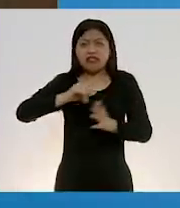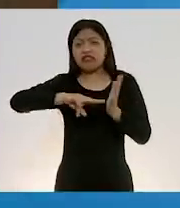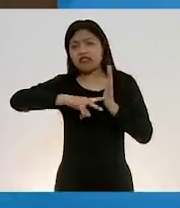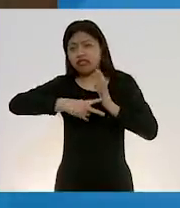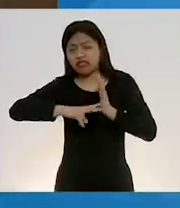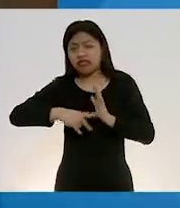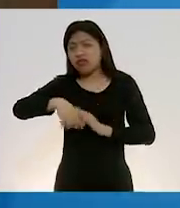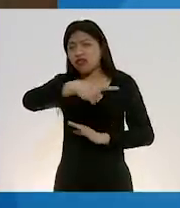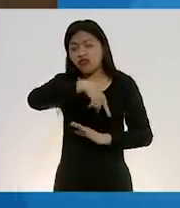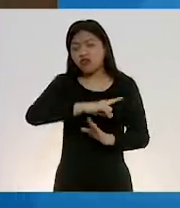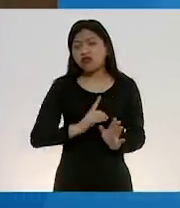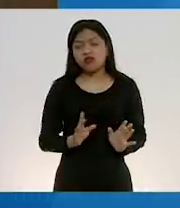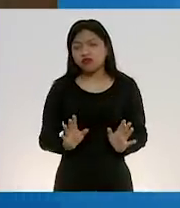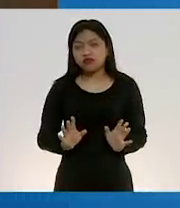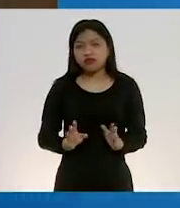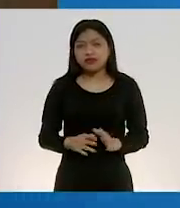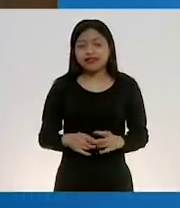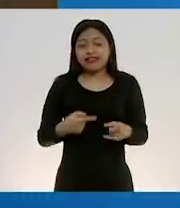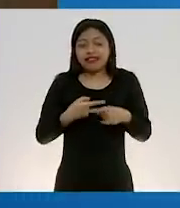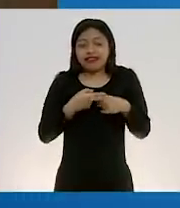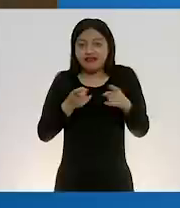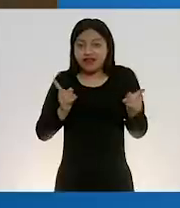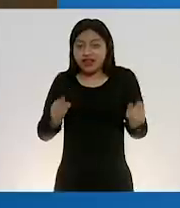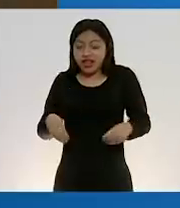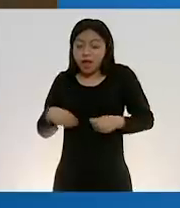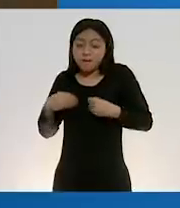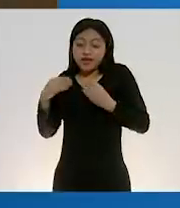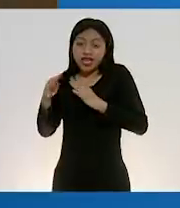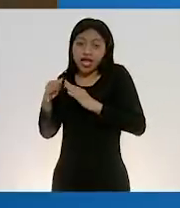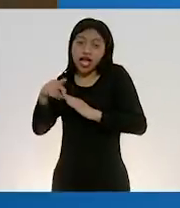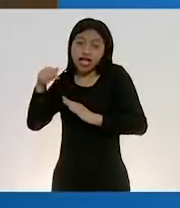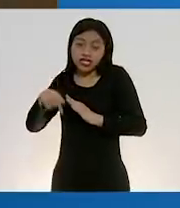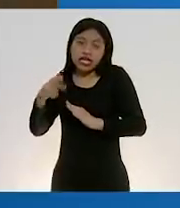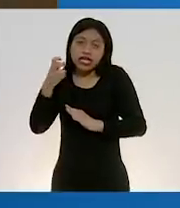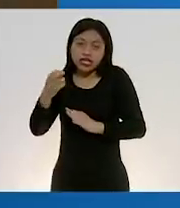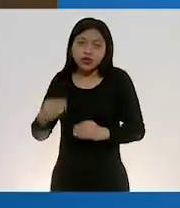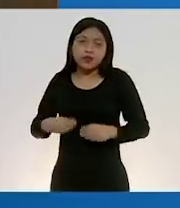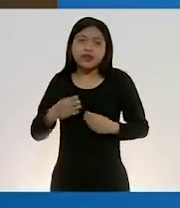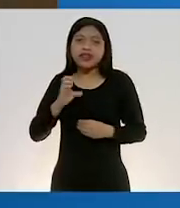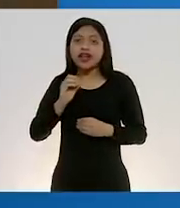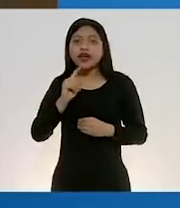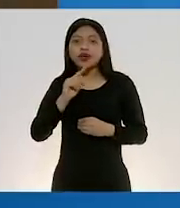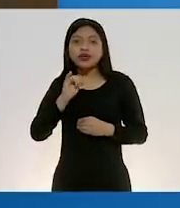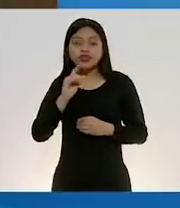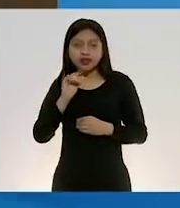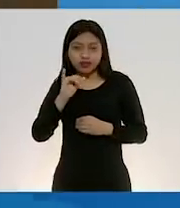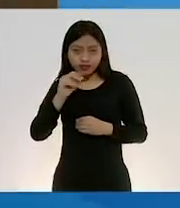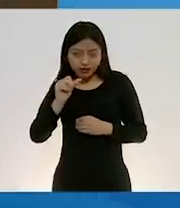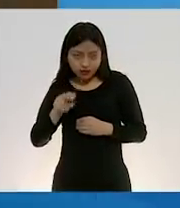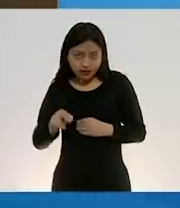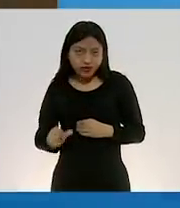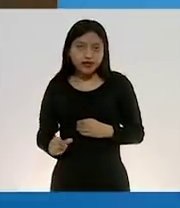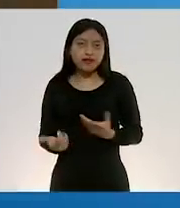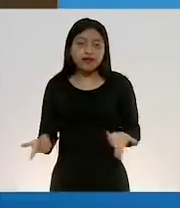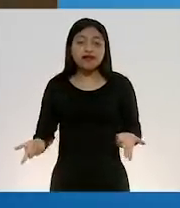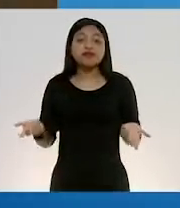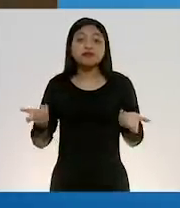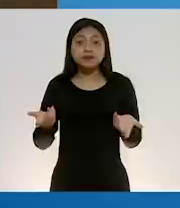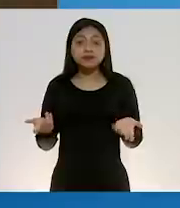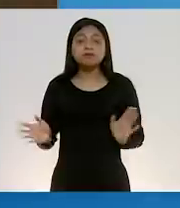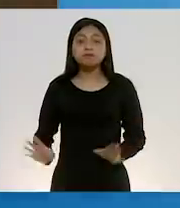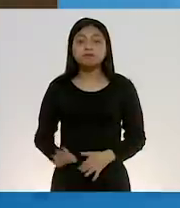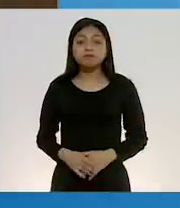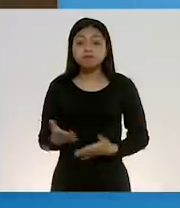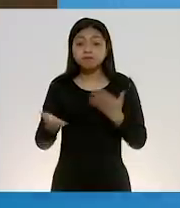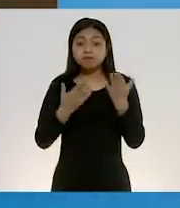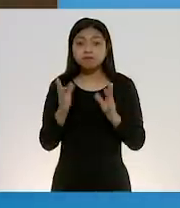que no es nuestra vida profesional, es nuestra vida cotidiana. Entonces, tengo que empezar por entrar en la ciudad y